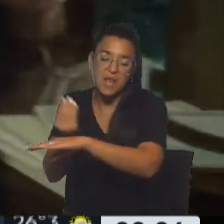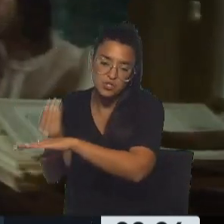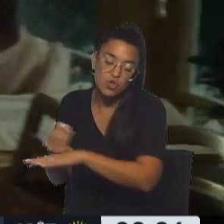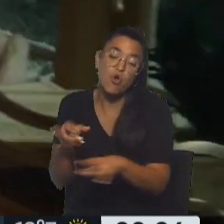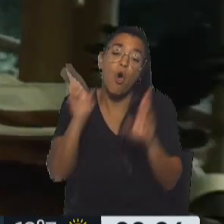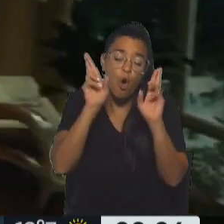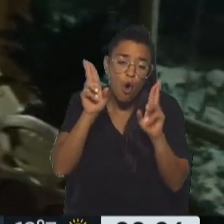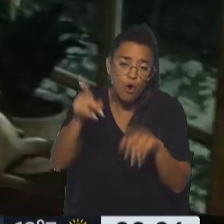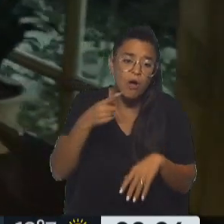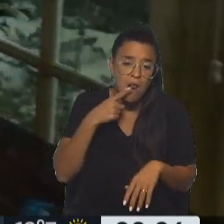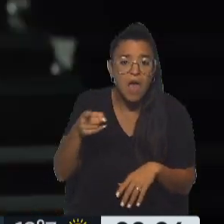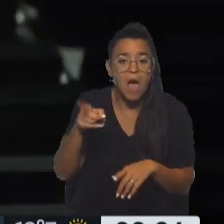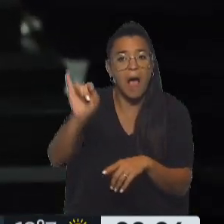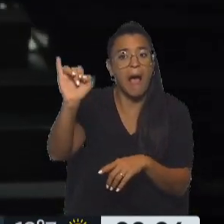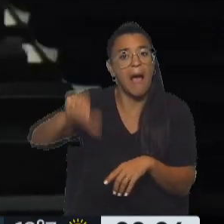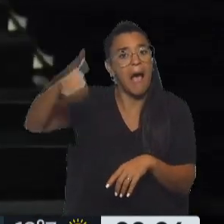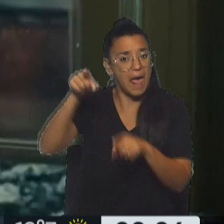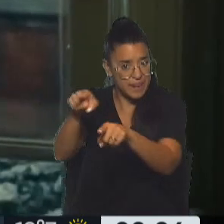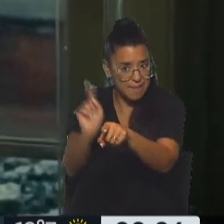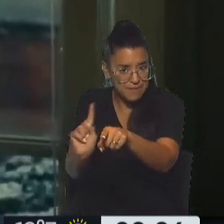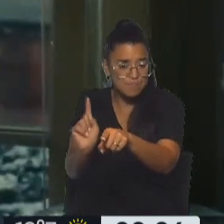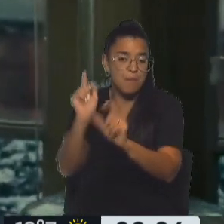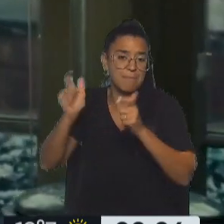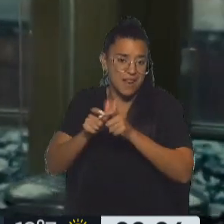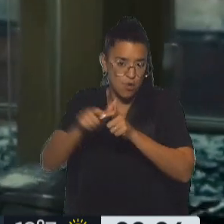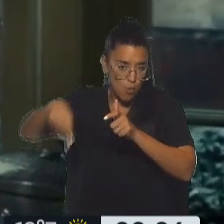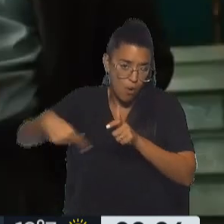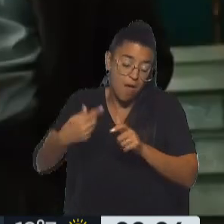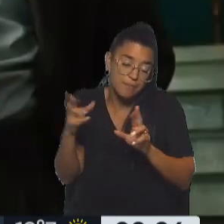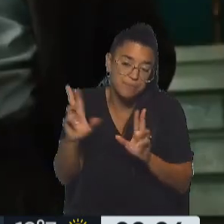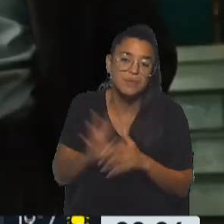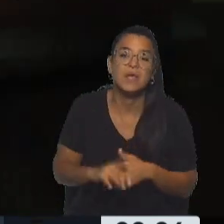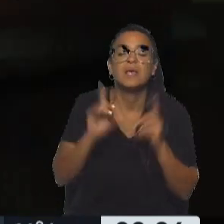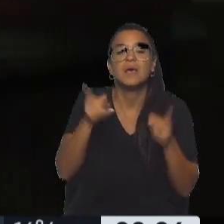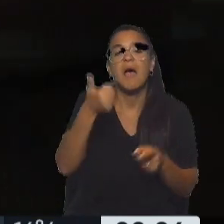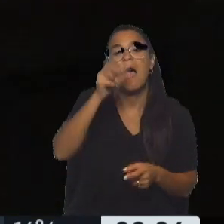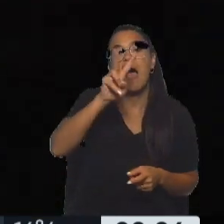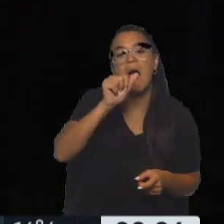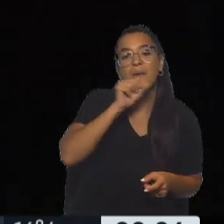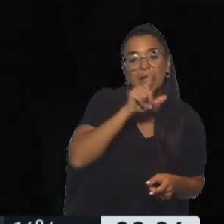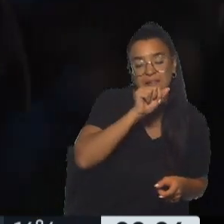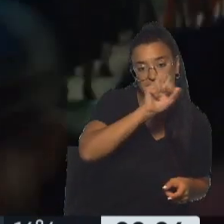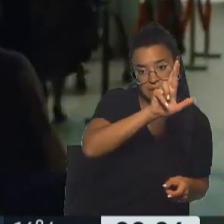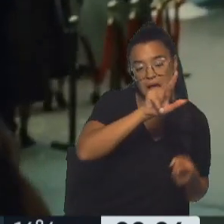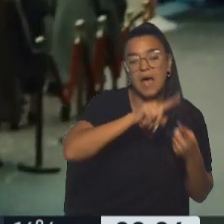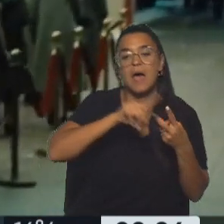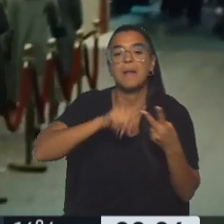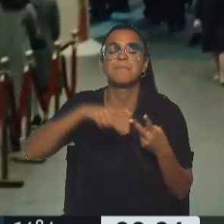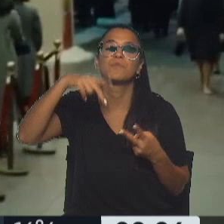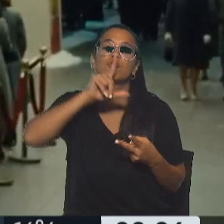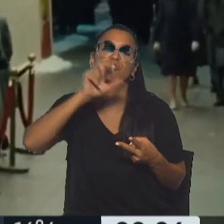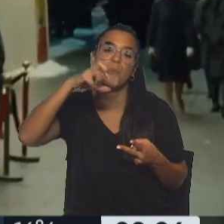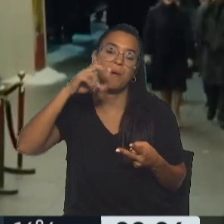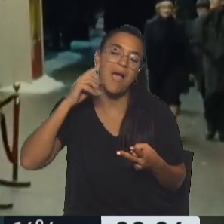se quede Los Fabelman con el Oscar a Mejor Película. Y junto con ellas están Avatar, El Camino del Agua, Top Gun Maverick,